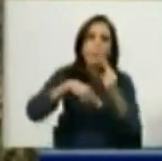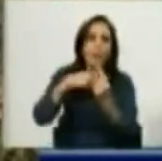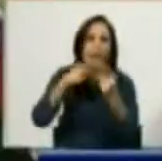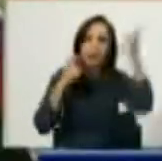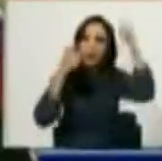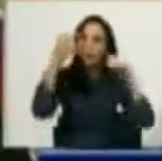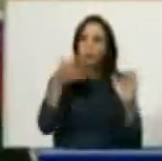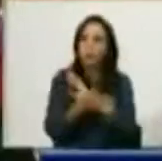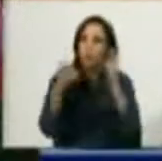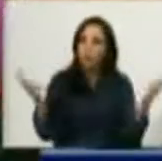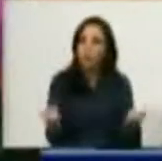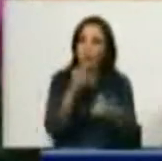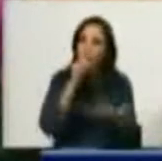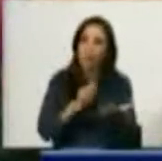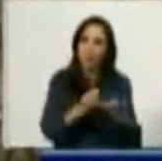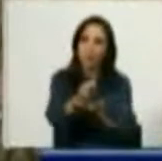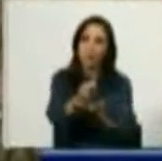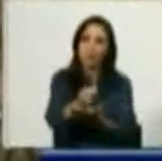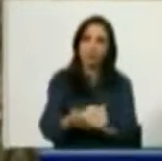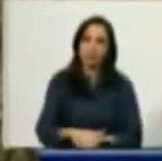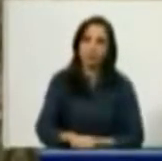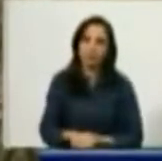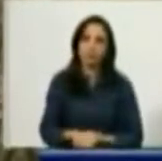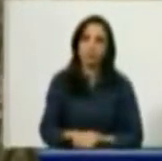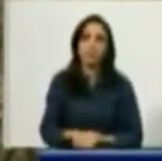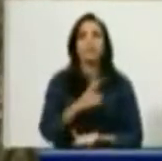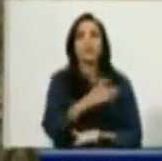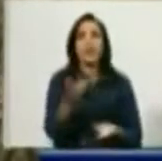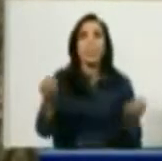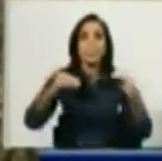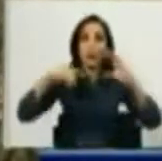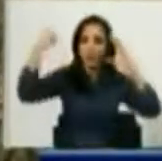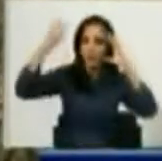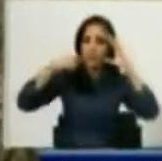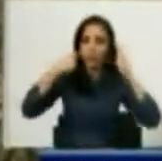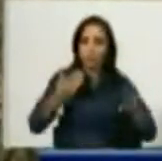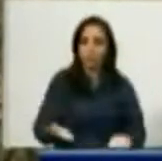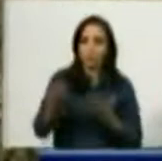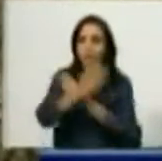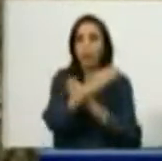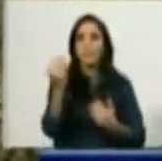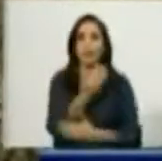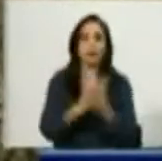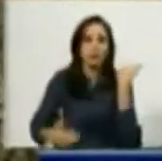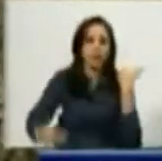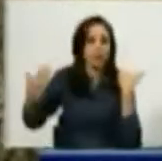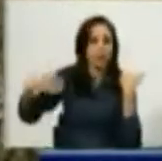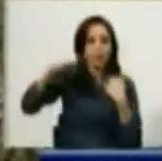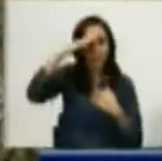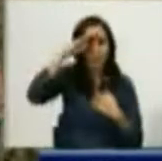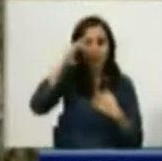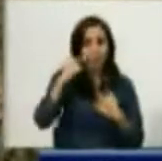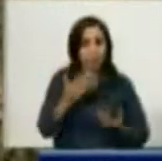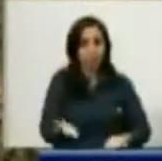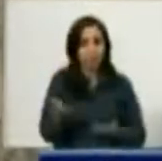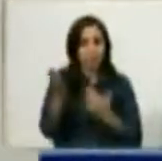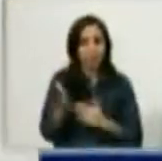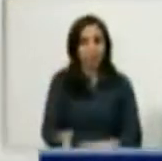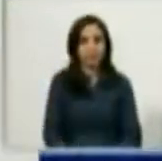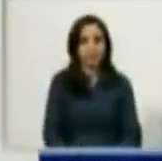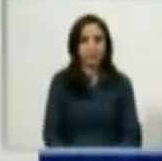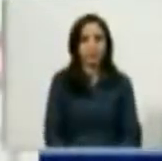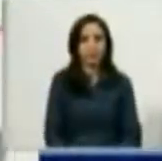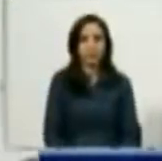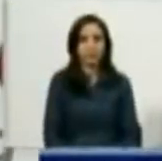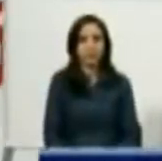chavismo es vamos a escuchar al comandante Fidel Castro con una clase que nos da escuchen a Fidel